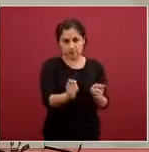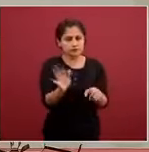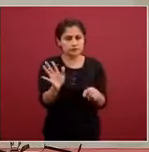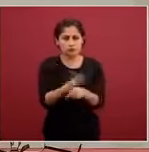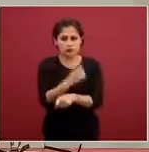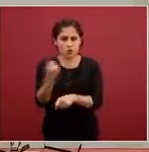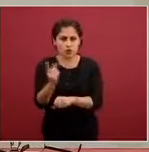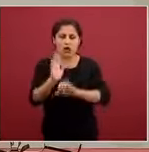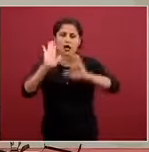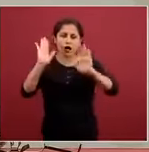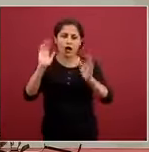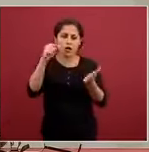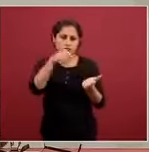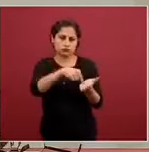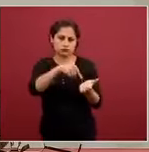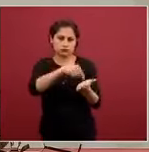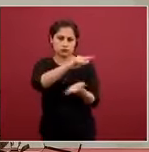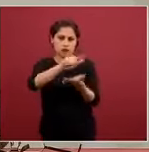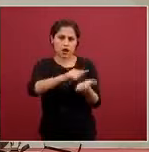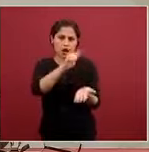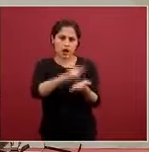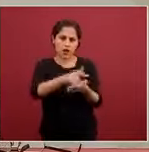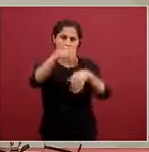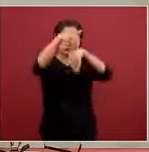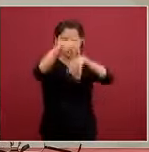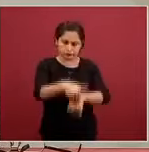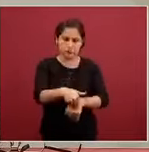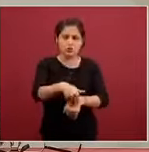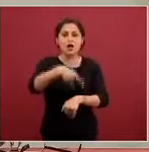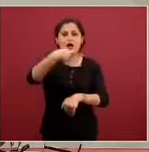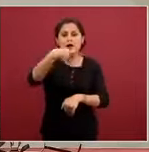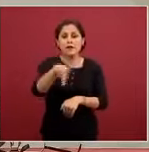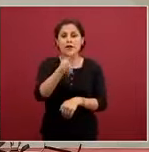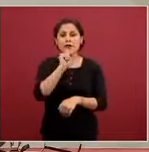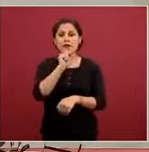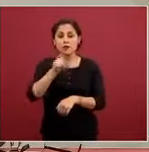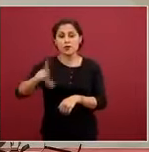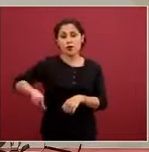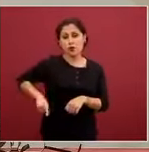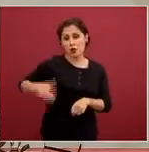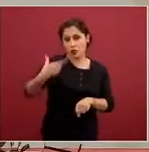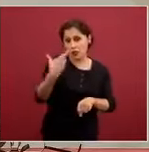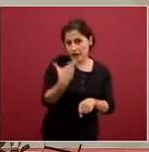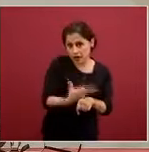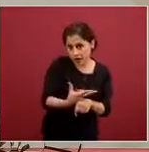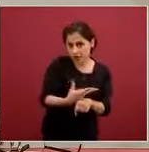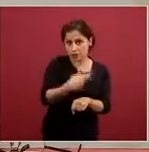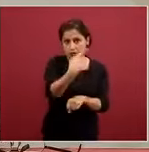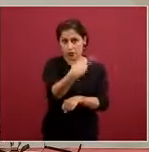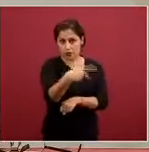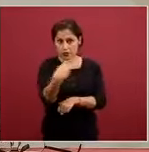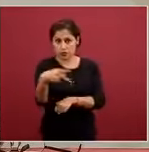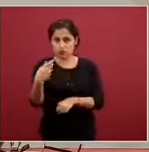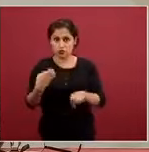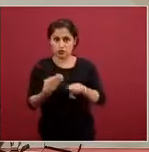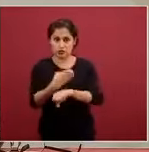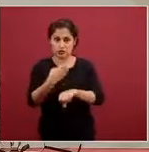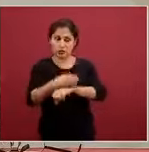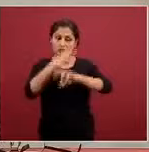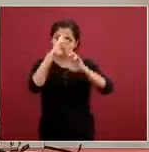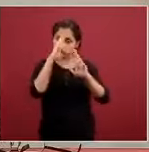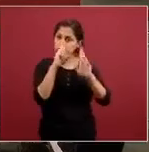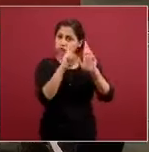luego, a la ley, pero también a las propias autoridades sanitarias, a los señores gobernadores y las señoras gobernadoras. Pero